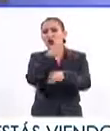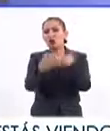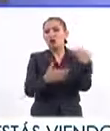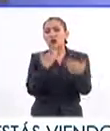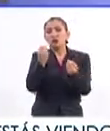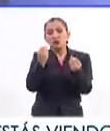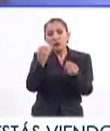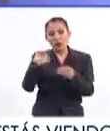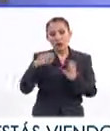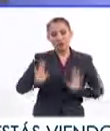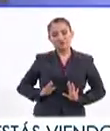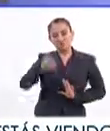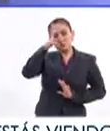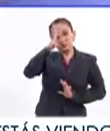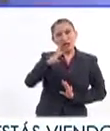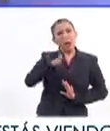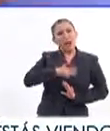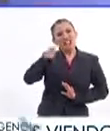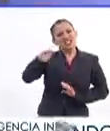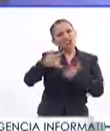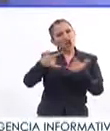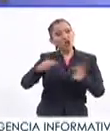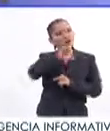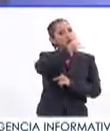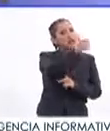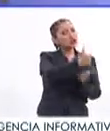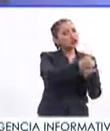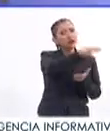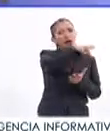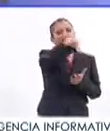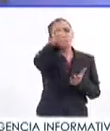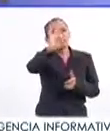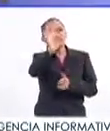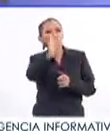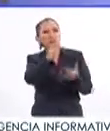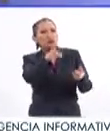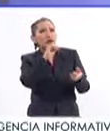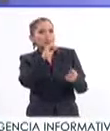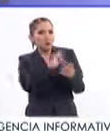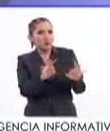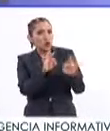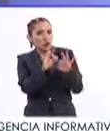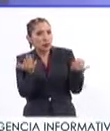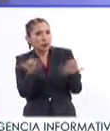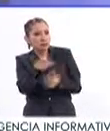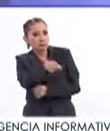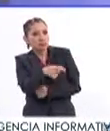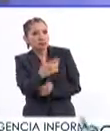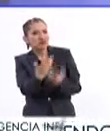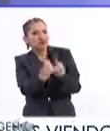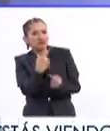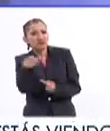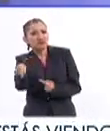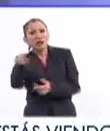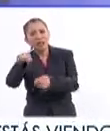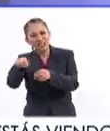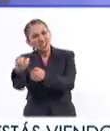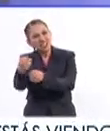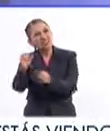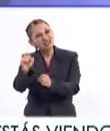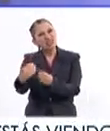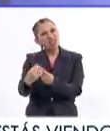ha dado tanta identidad como mexicanos y no de otras ciudades que pudieron haber sido igual de importantes que esta ciudad?